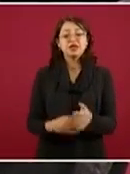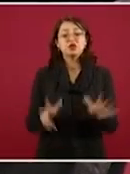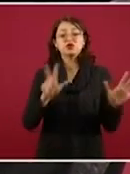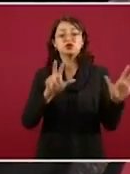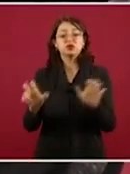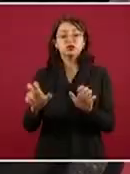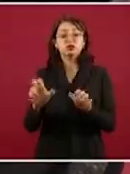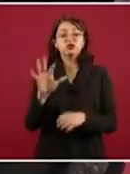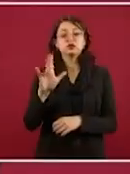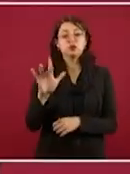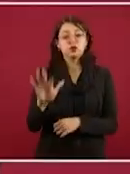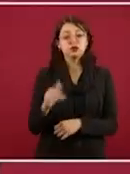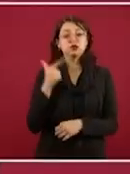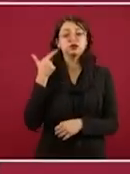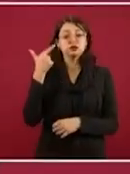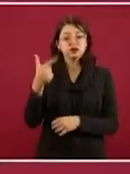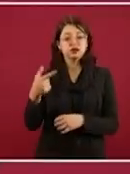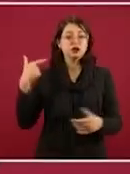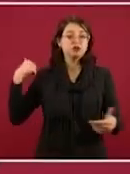1857,